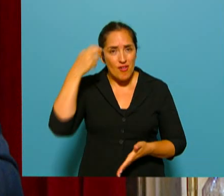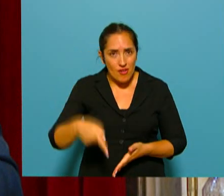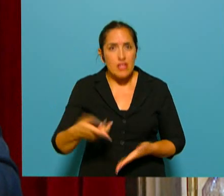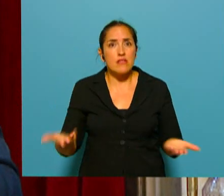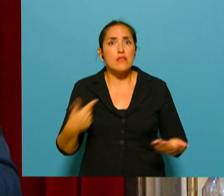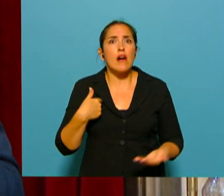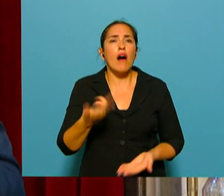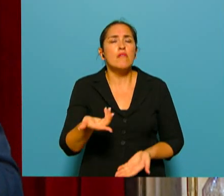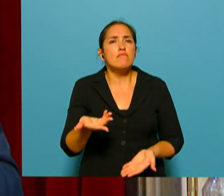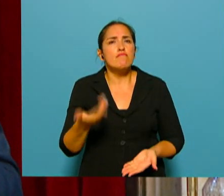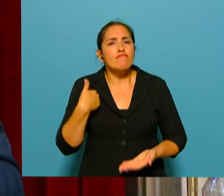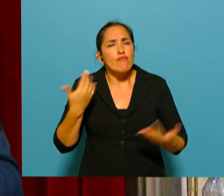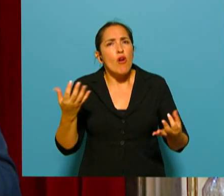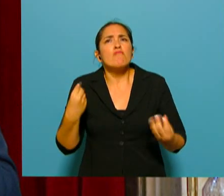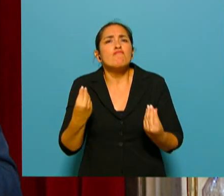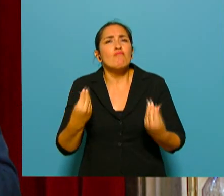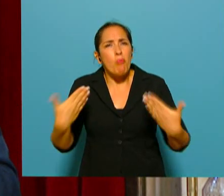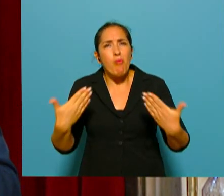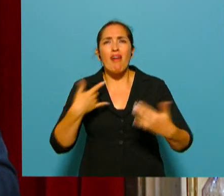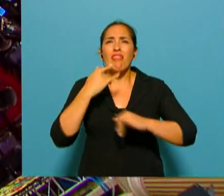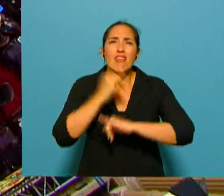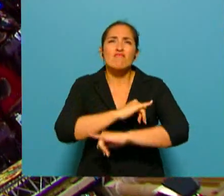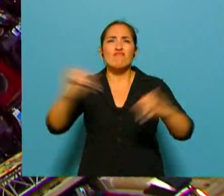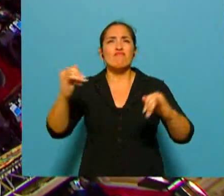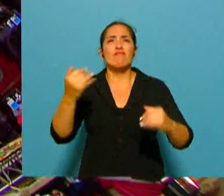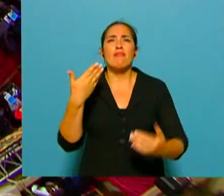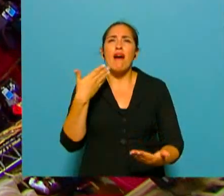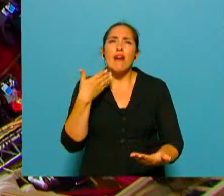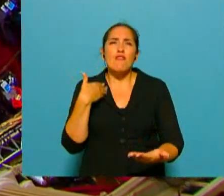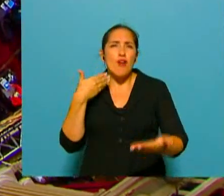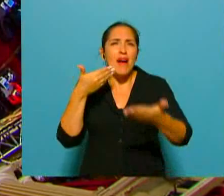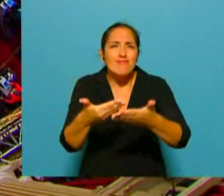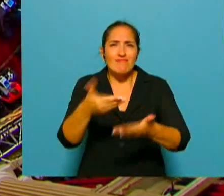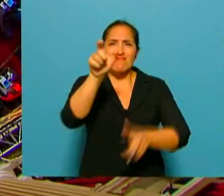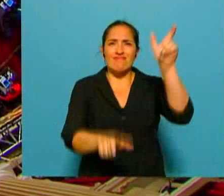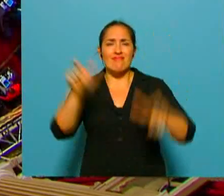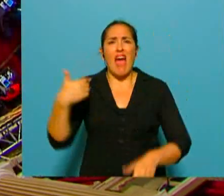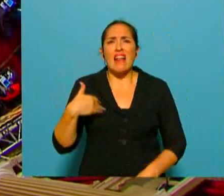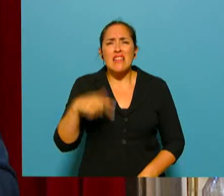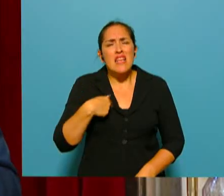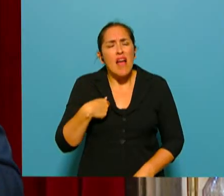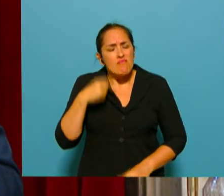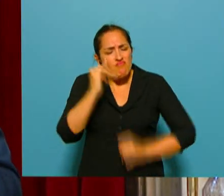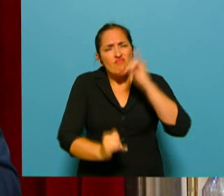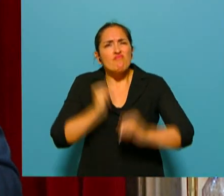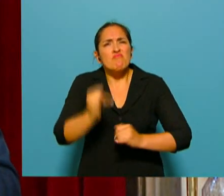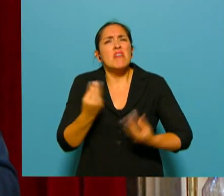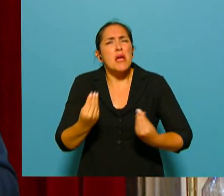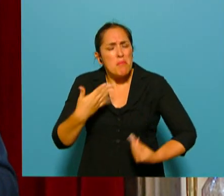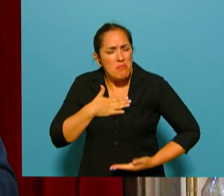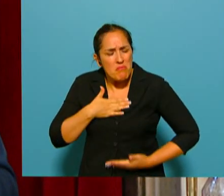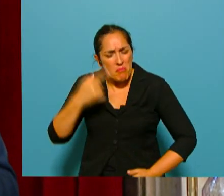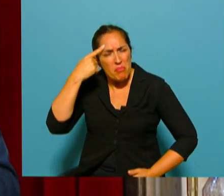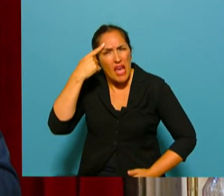tengo de hablarle a cada argentino y cada argentina, de decirles francamente lo que pienso, transmitirles